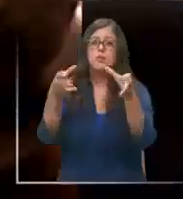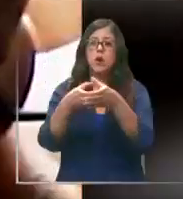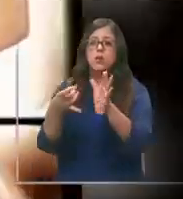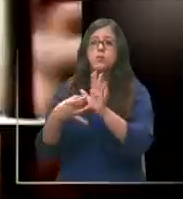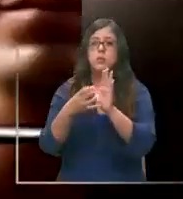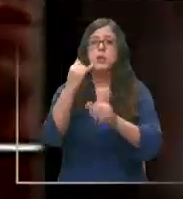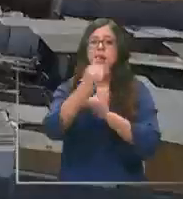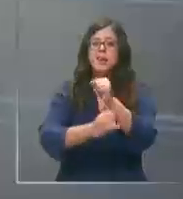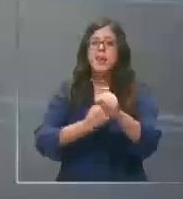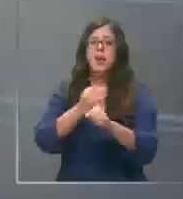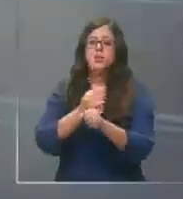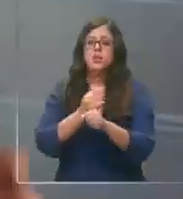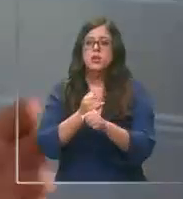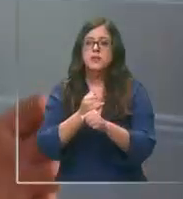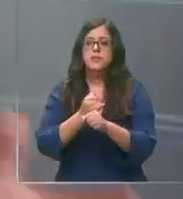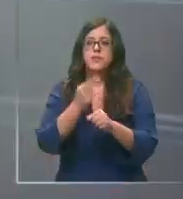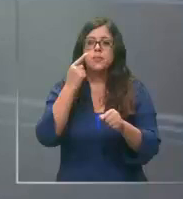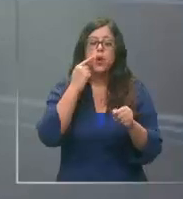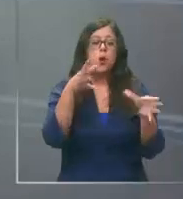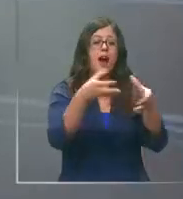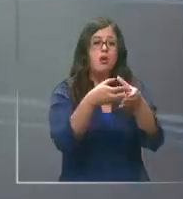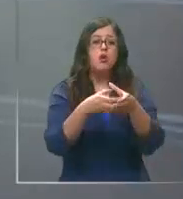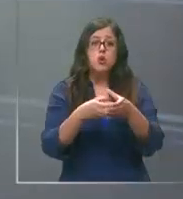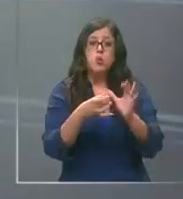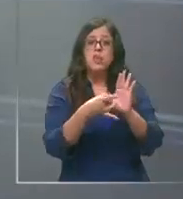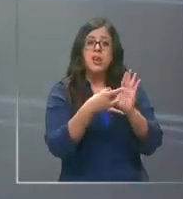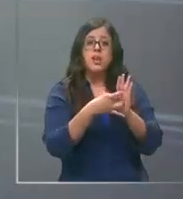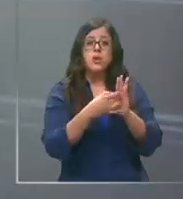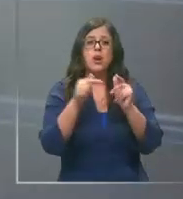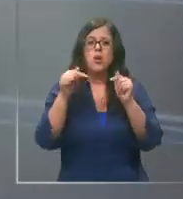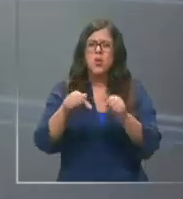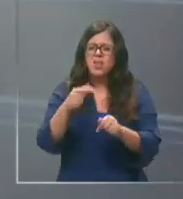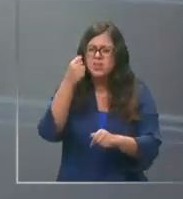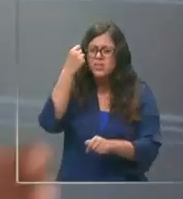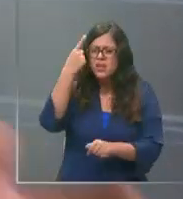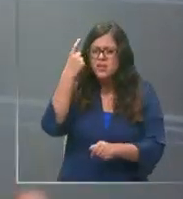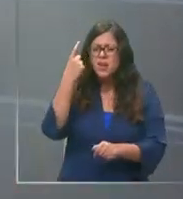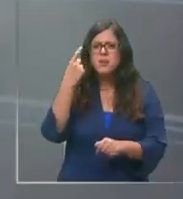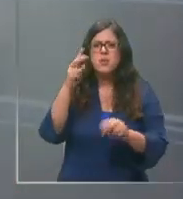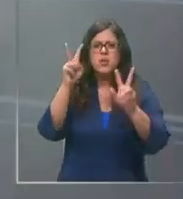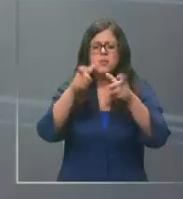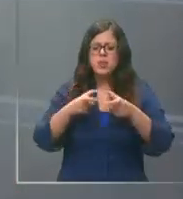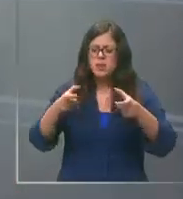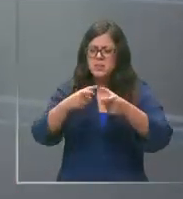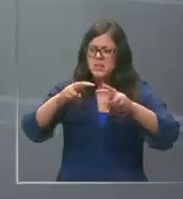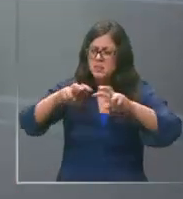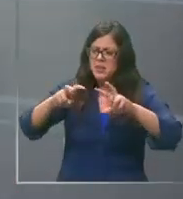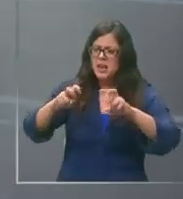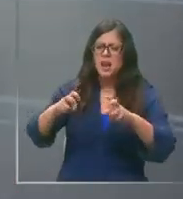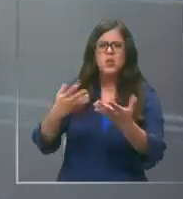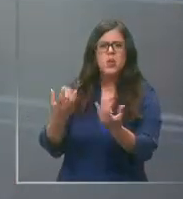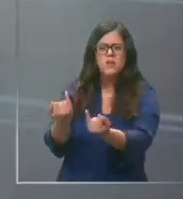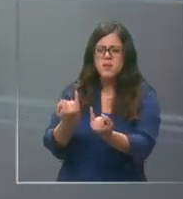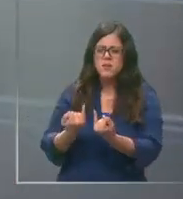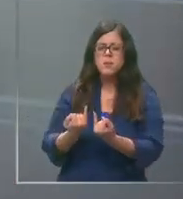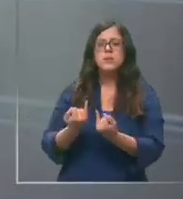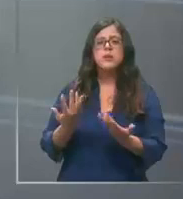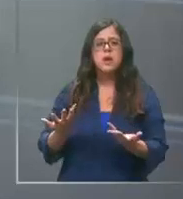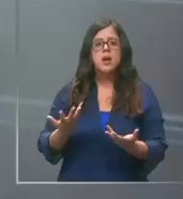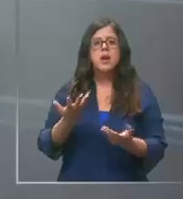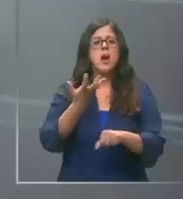internacional a los carteles ya existentes nos hemos ido enterando a través de comisiones investigadoras de la existencia de